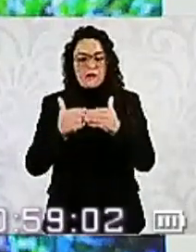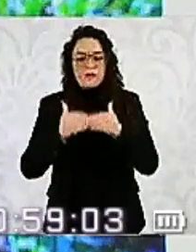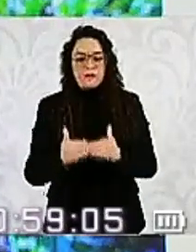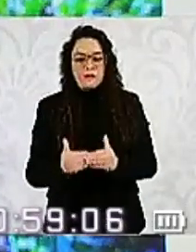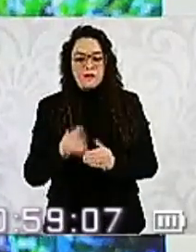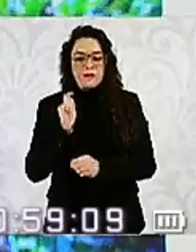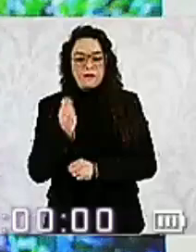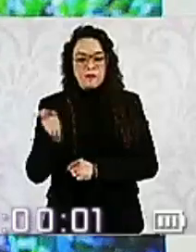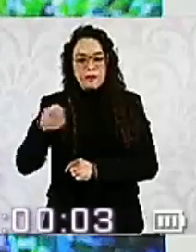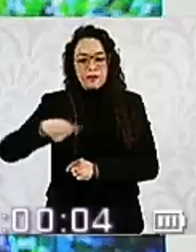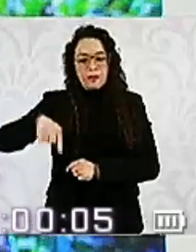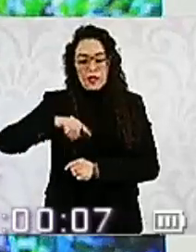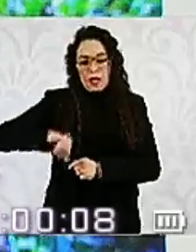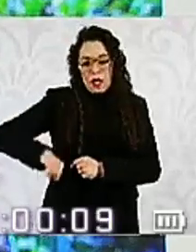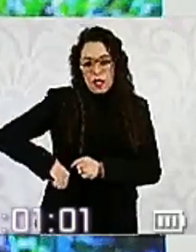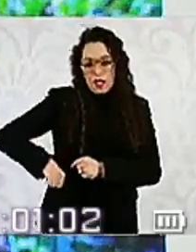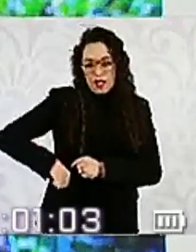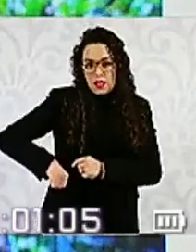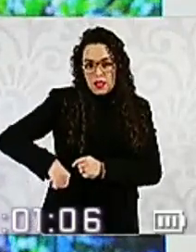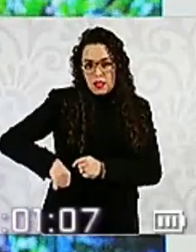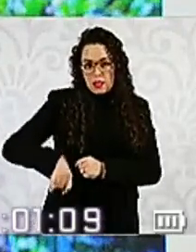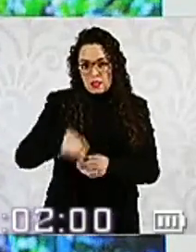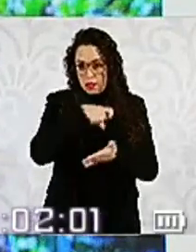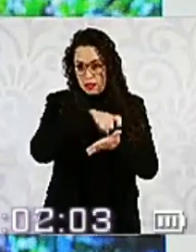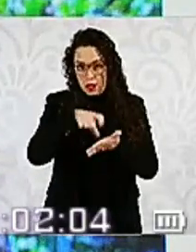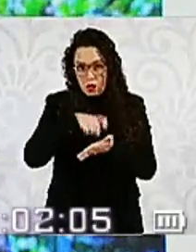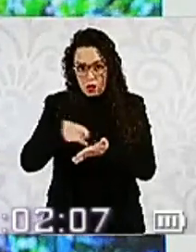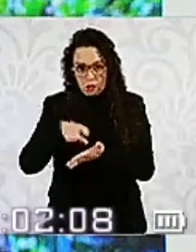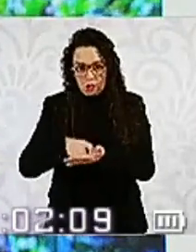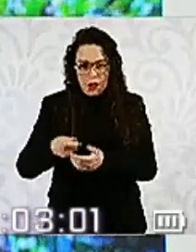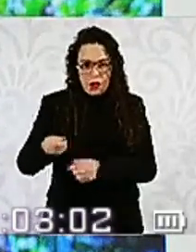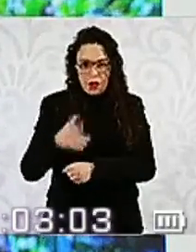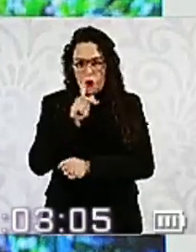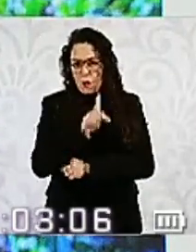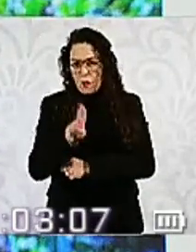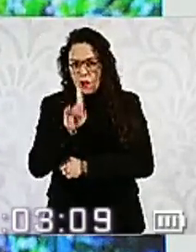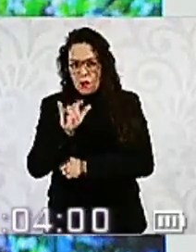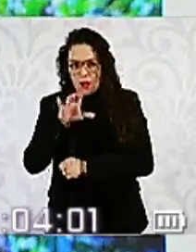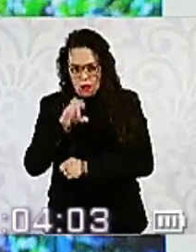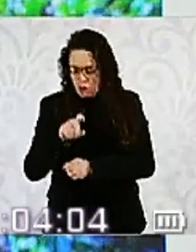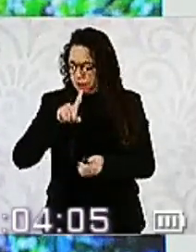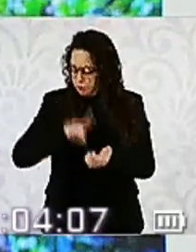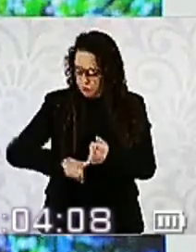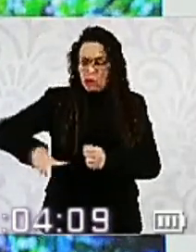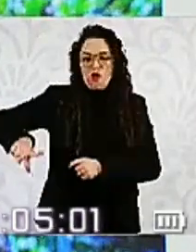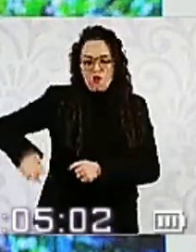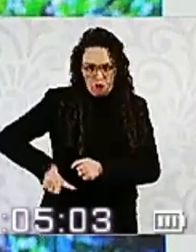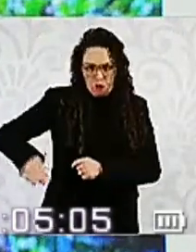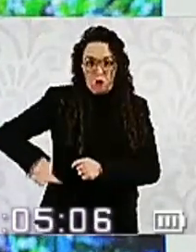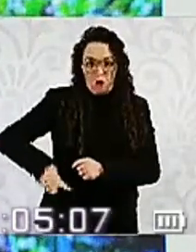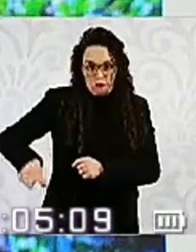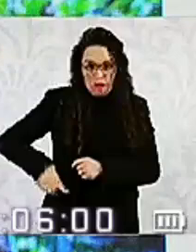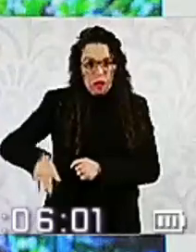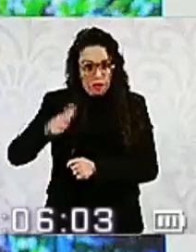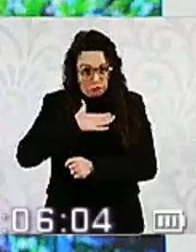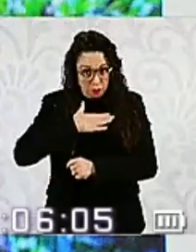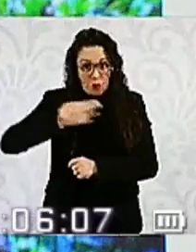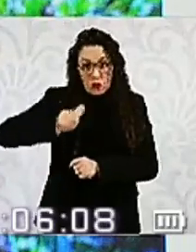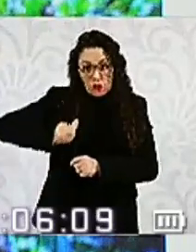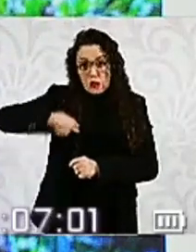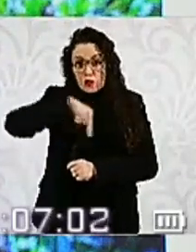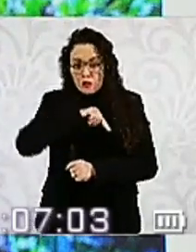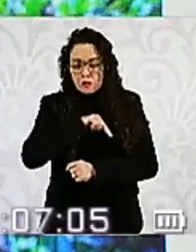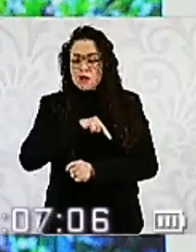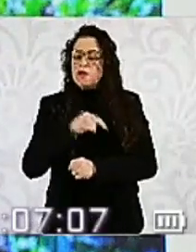los compradores públicos. Nosotros también, como compradores públicos, como gobierno, también apoyar a